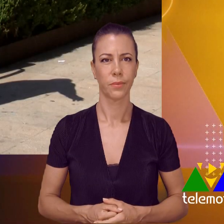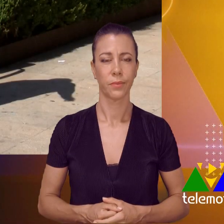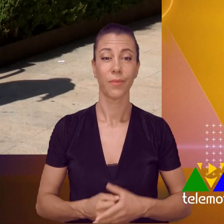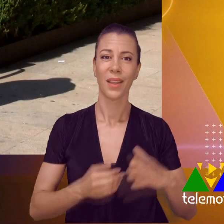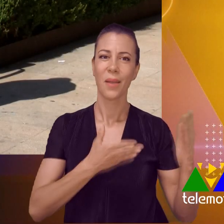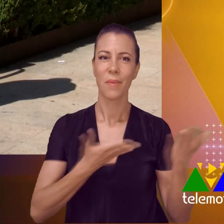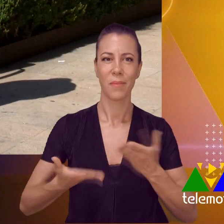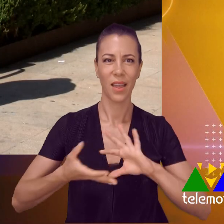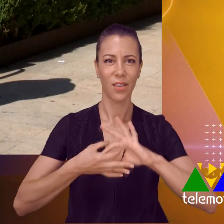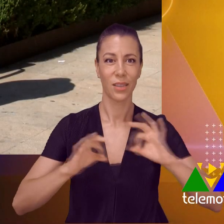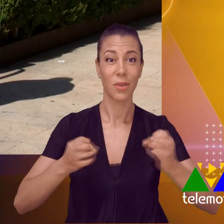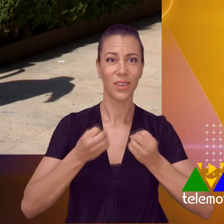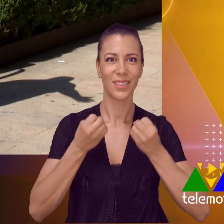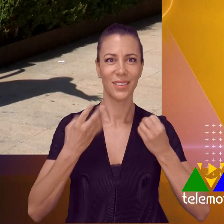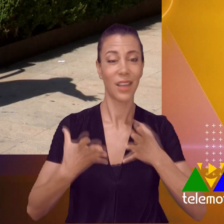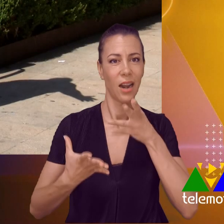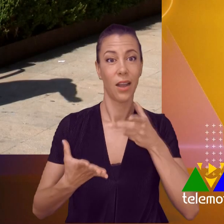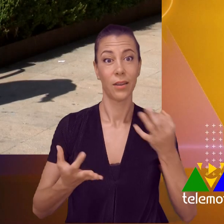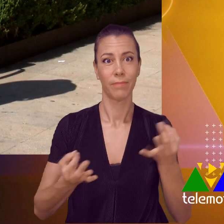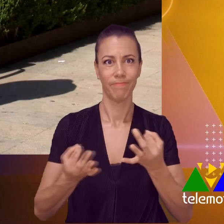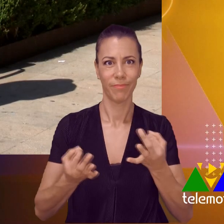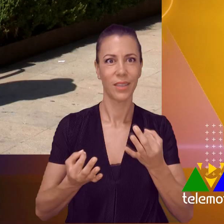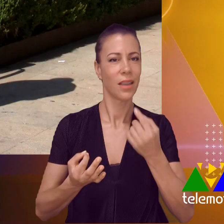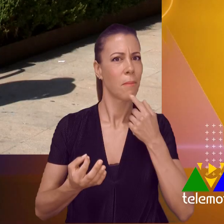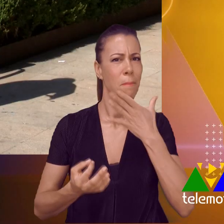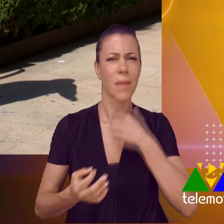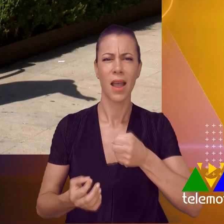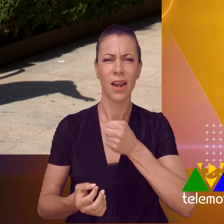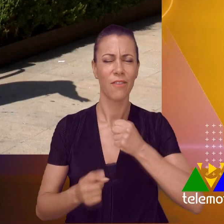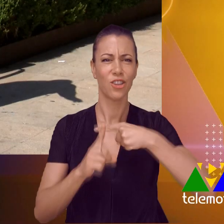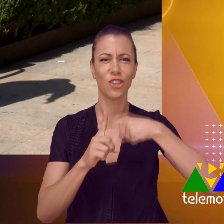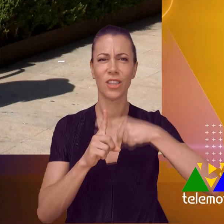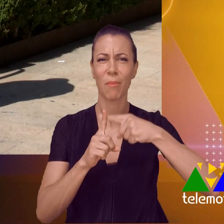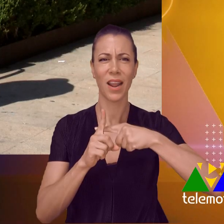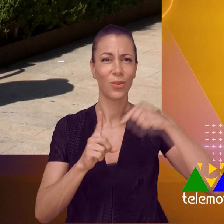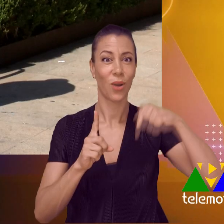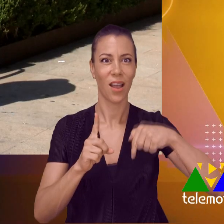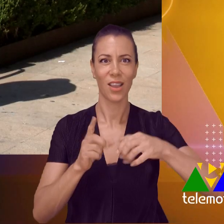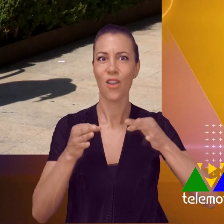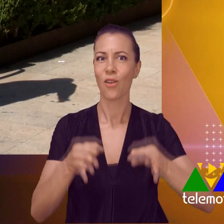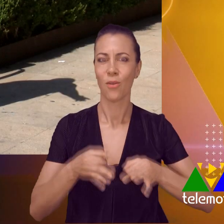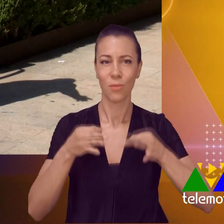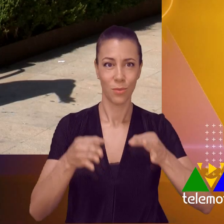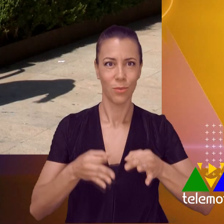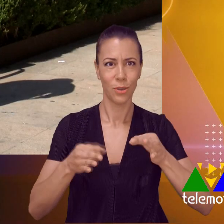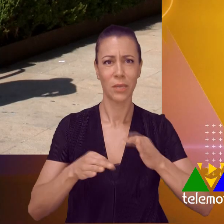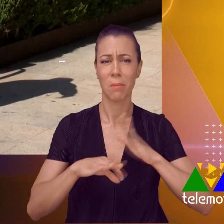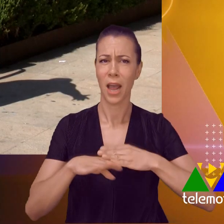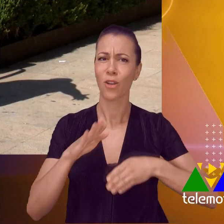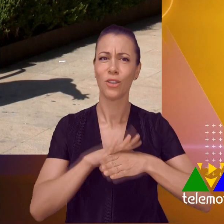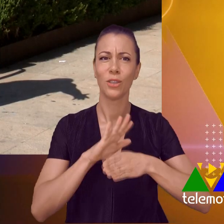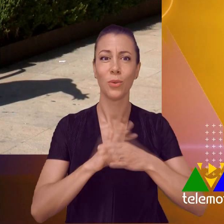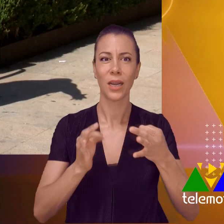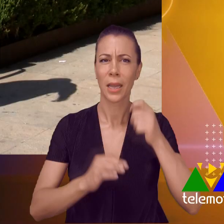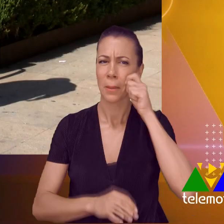Bienvenidos amigos, ¿qué tal? Un día más, aprovechando la magnífica temperatura que tenemos como siempre en nuestro municipio para seguir visitando y